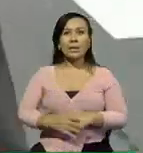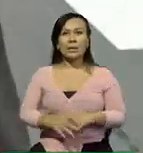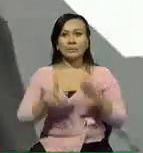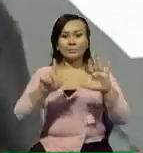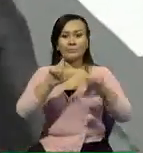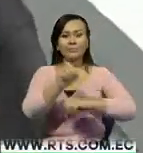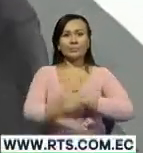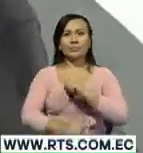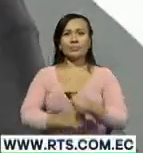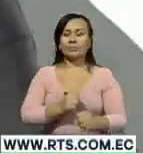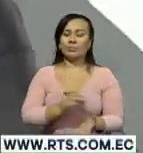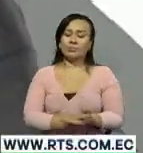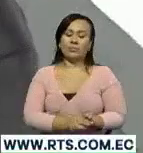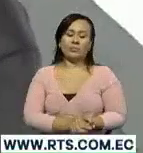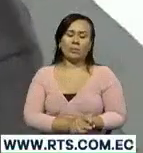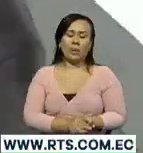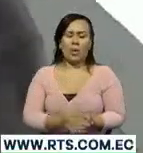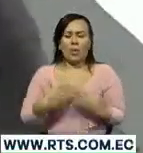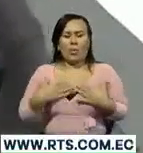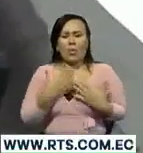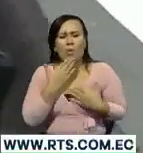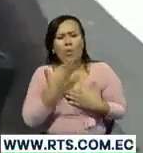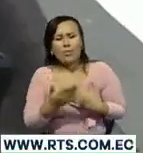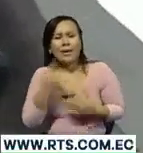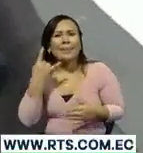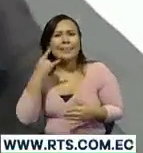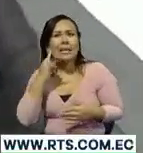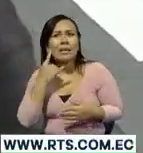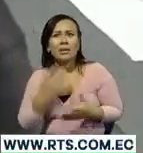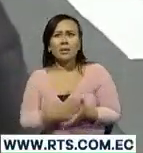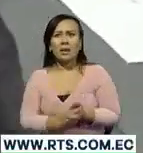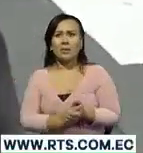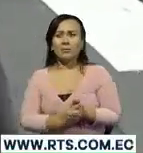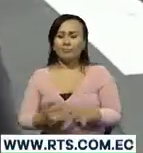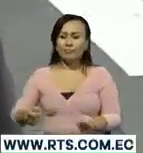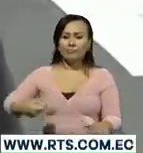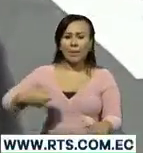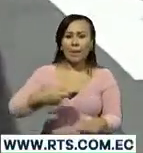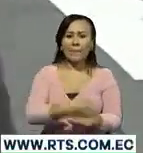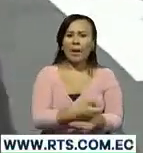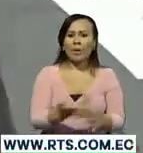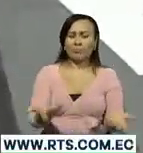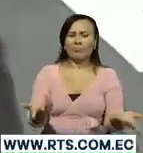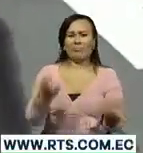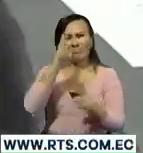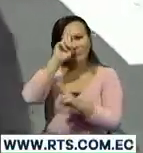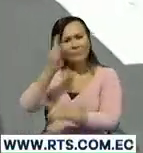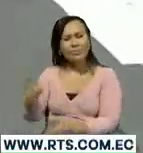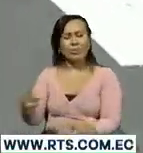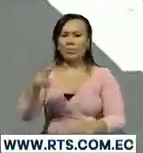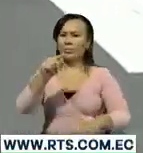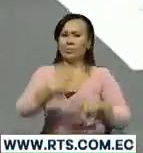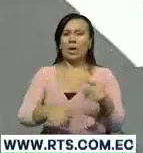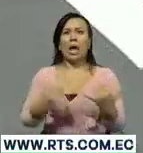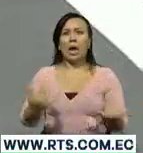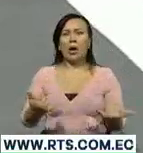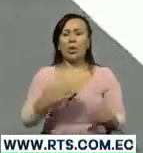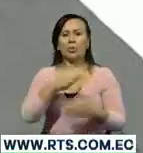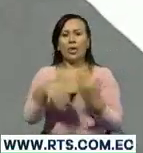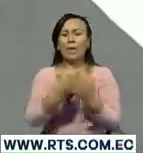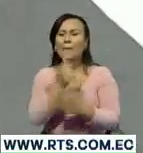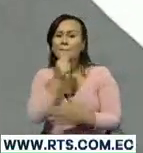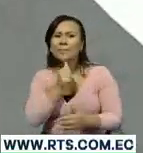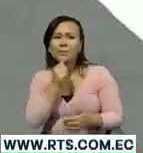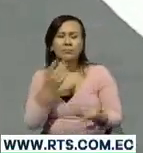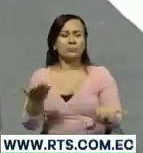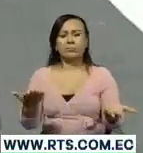puede creer que un niño de 6 años cargue un cuchillo, una arma, para apuñalarle justamente a ella con otra compañerita? Eso no es posible. Ahora todo quiere que quede en interno, ¿no? Nosotros